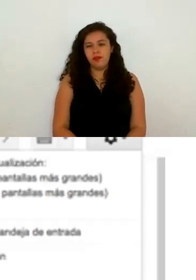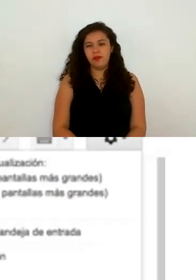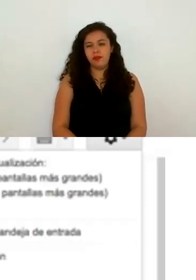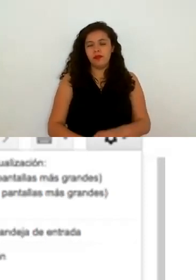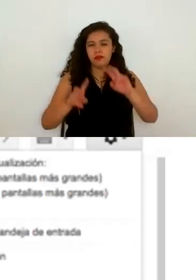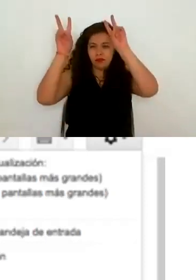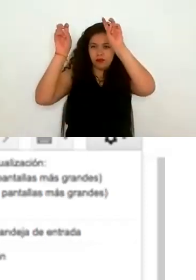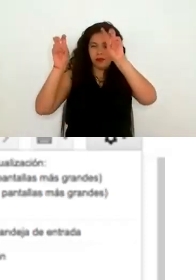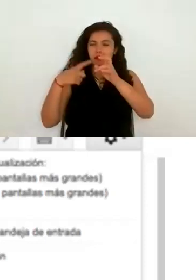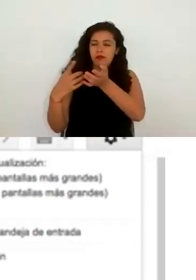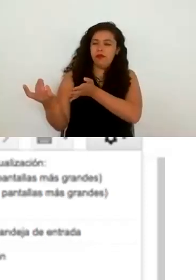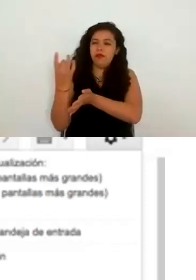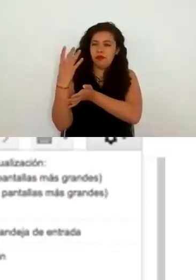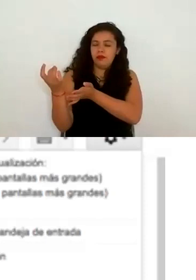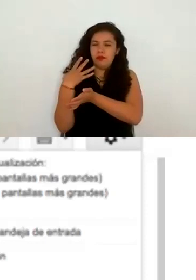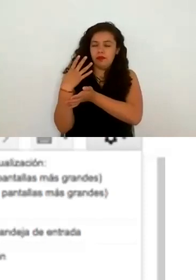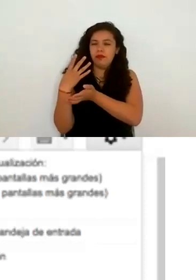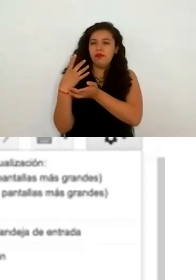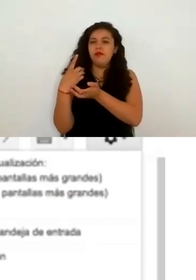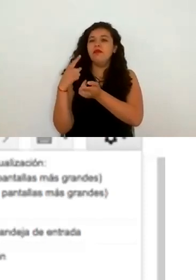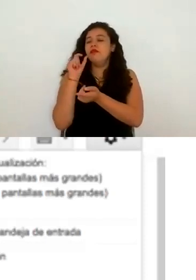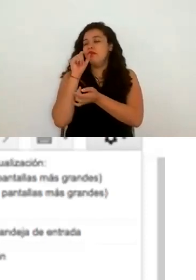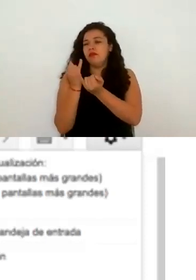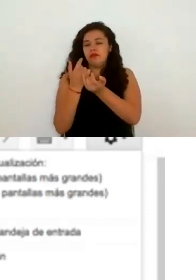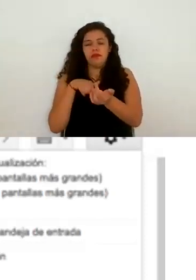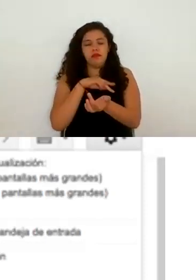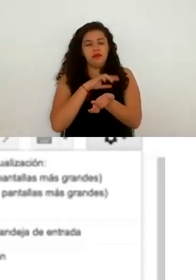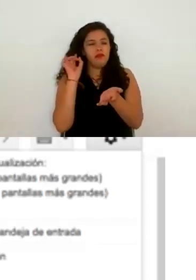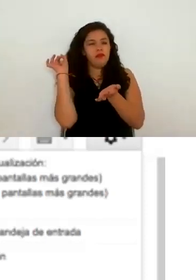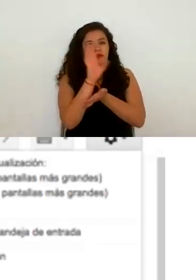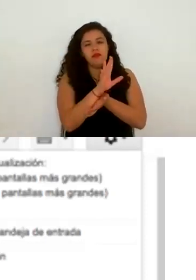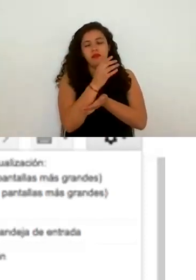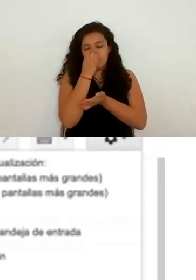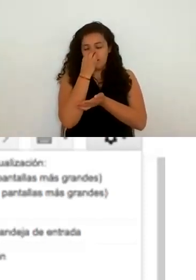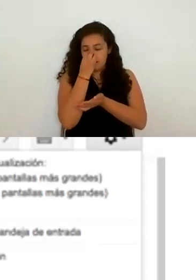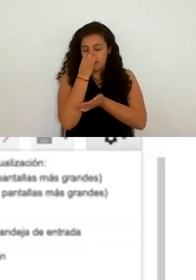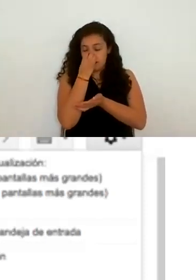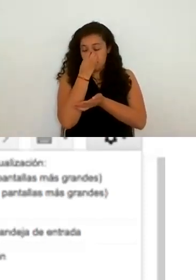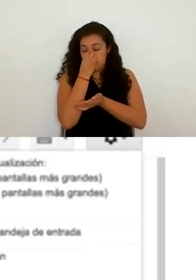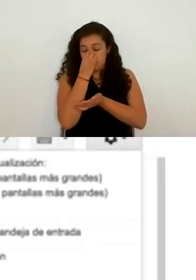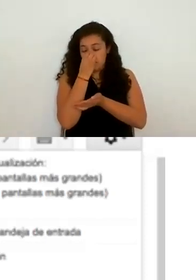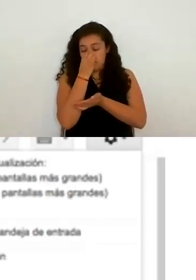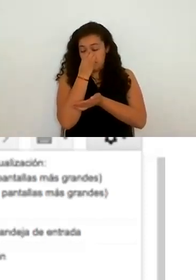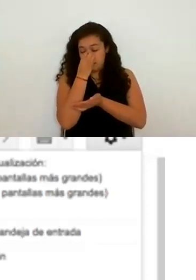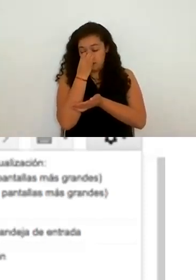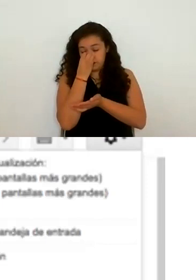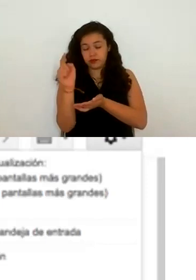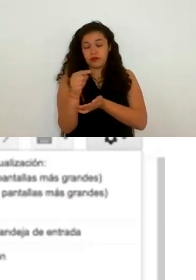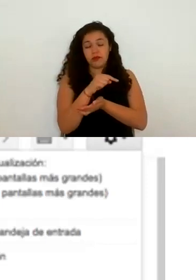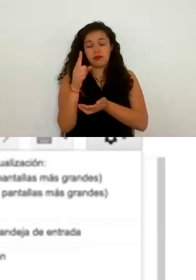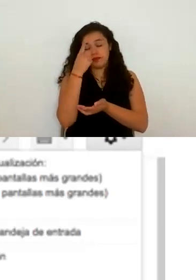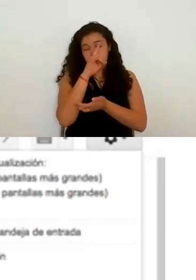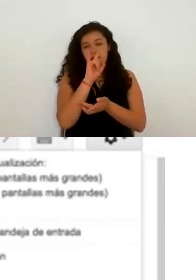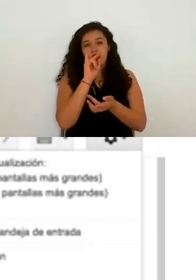recibiendo, tanto recibiendo como enviando. Y si ustedes van clasificando por